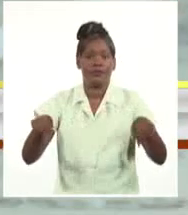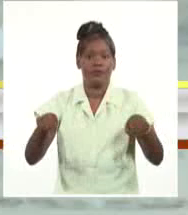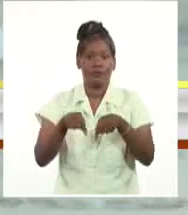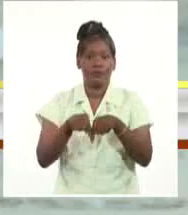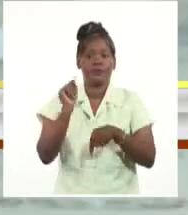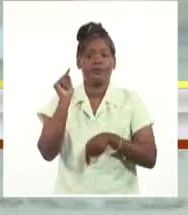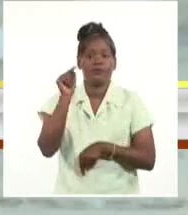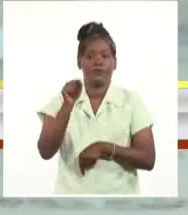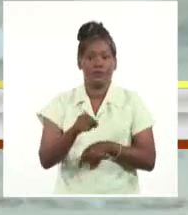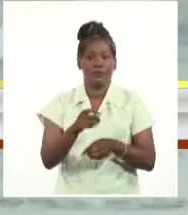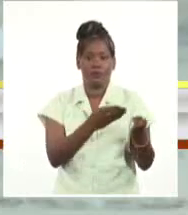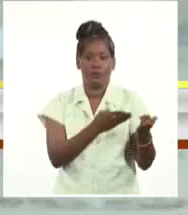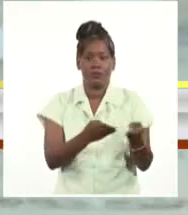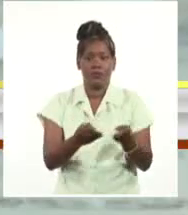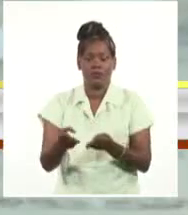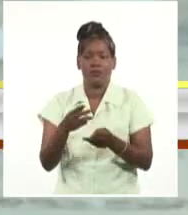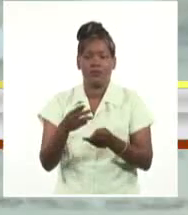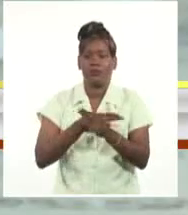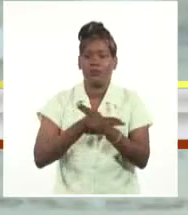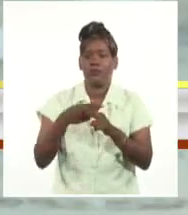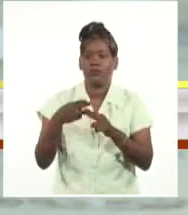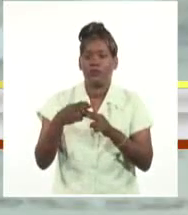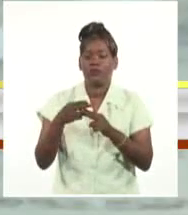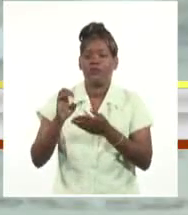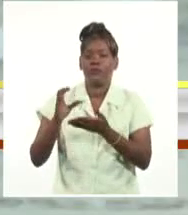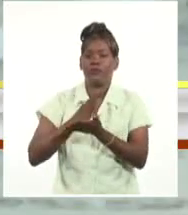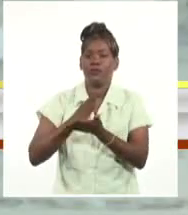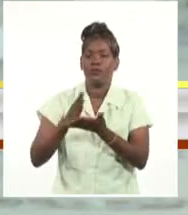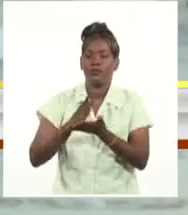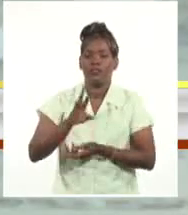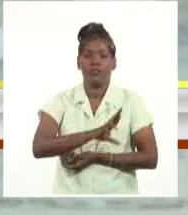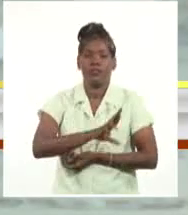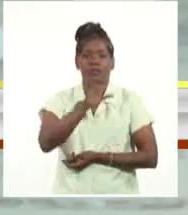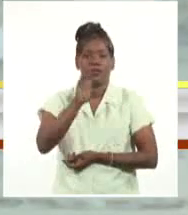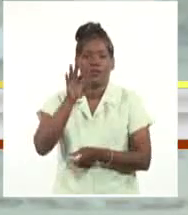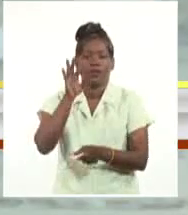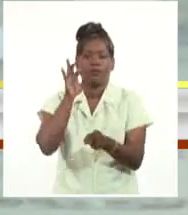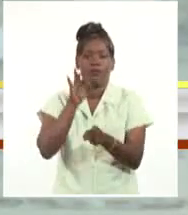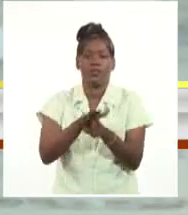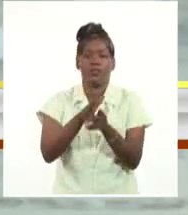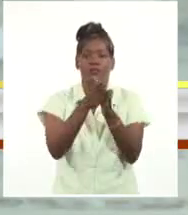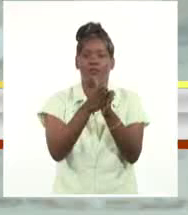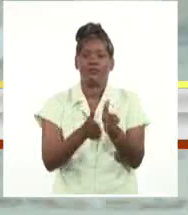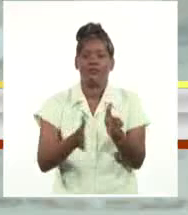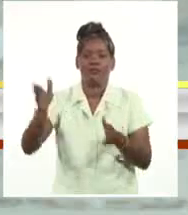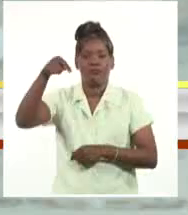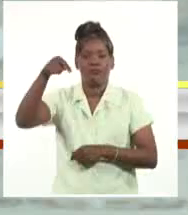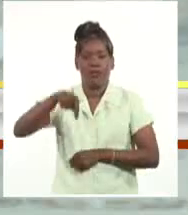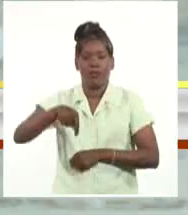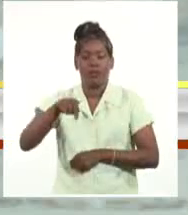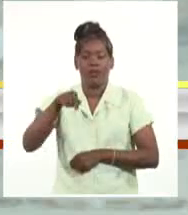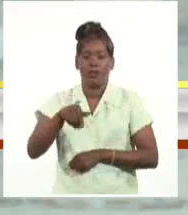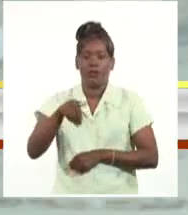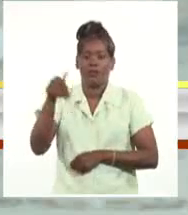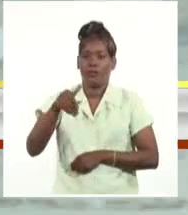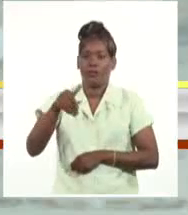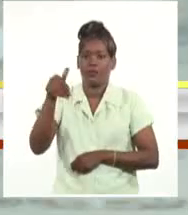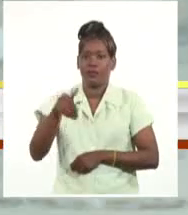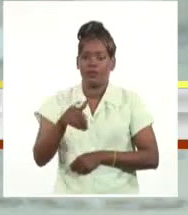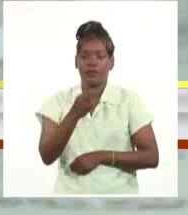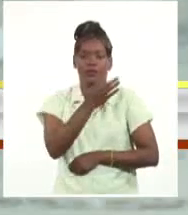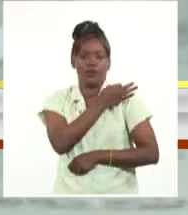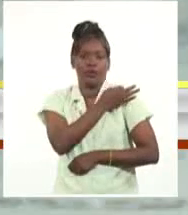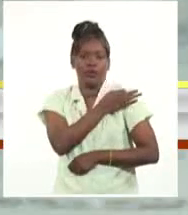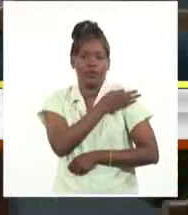del libro La Revolución Comienza Ahora de Georgina Leiva Pagán. Al encuentro asistió el comandante de la Revolución, Julio